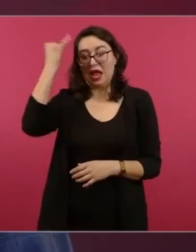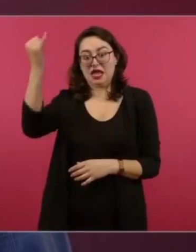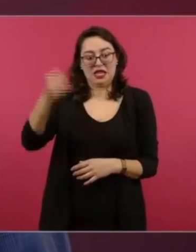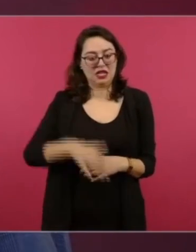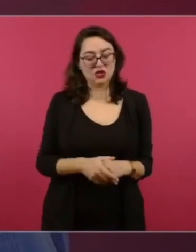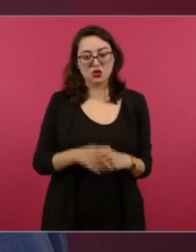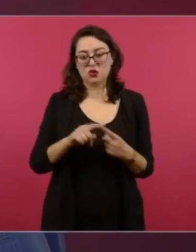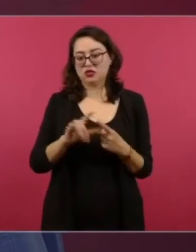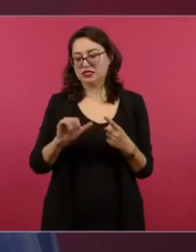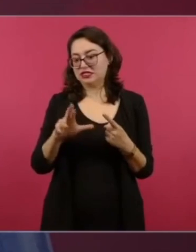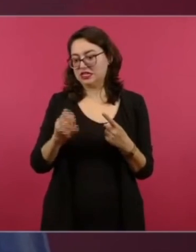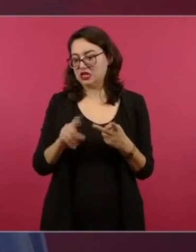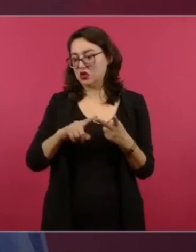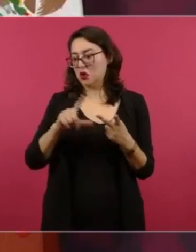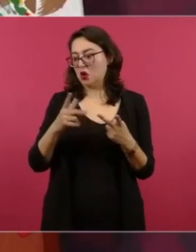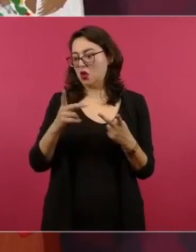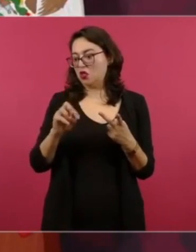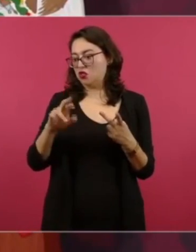Loret. ¿No?